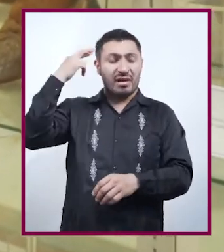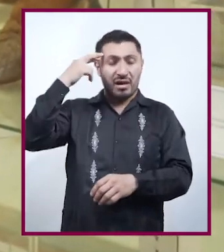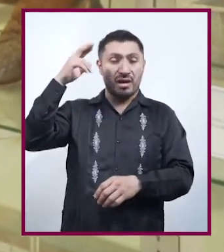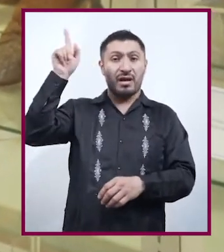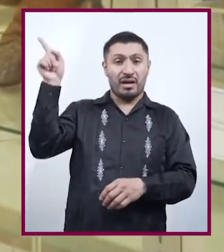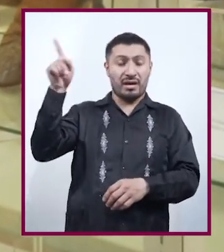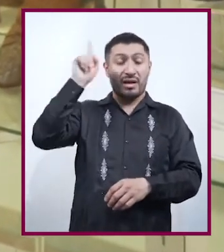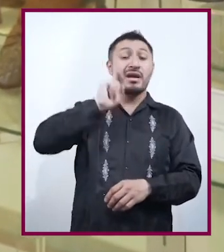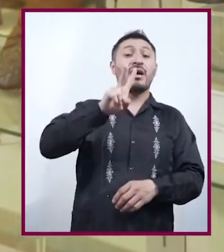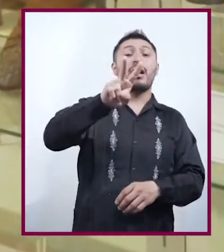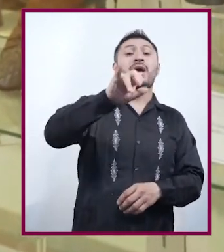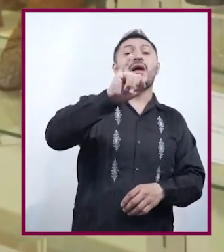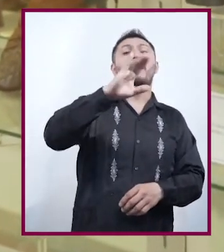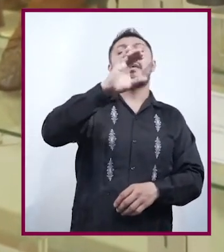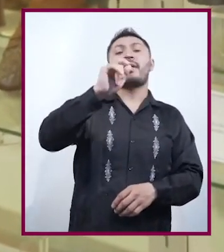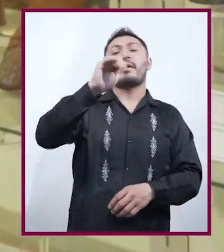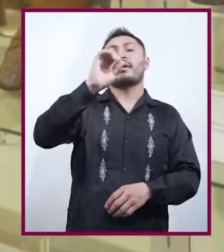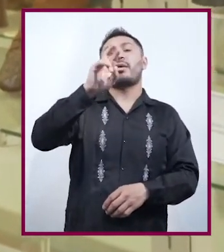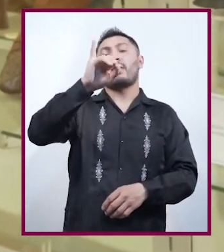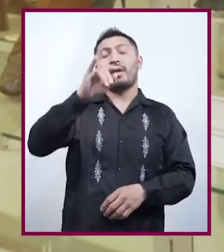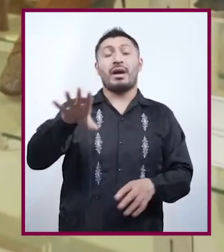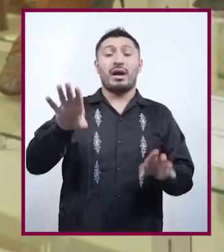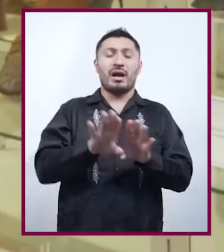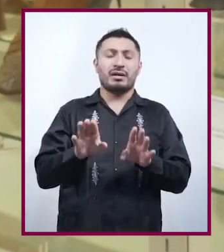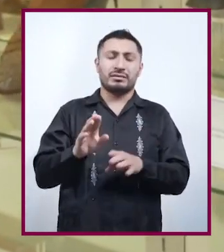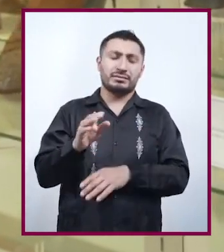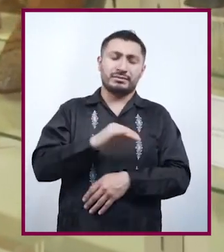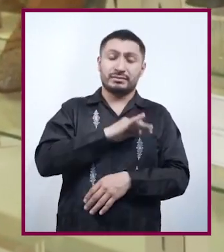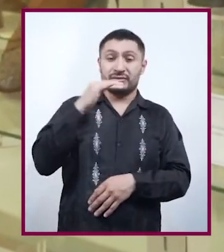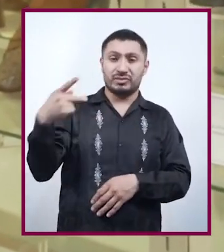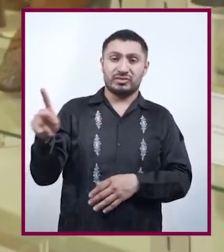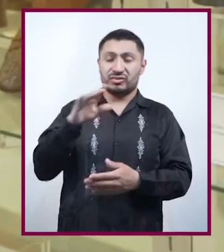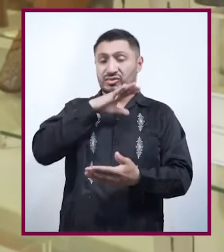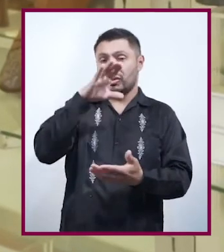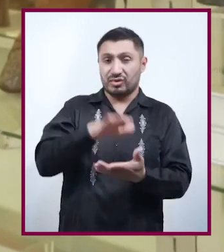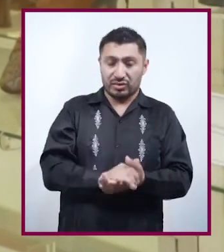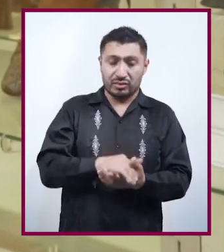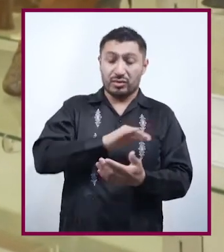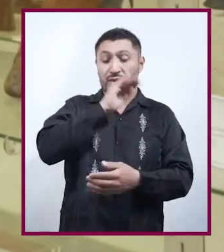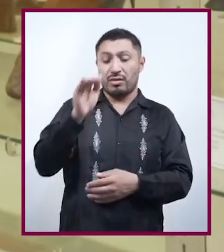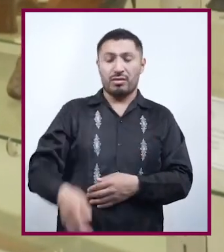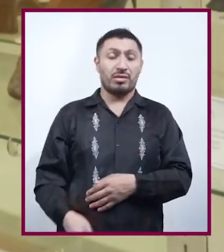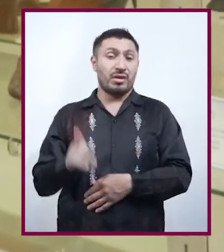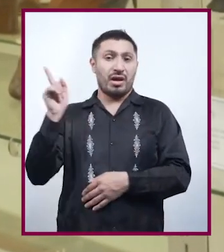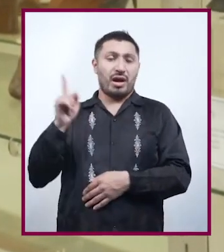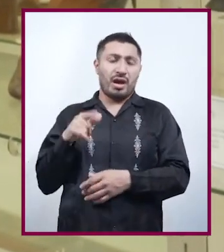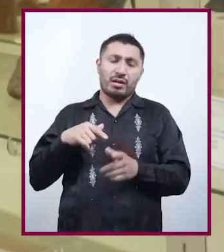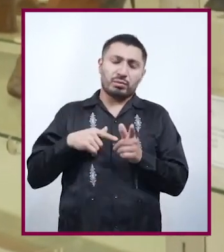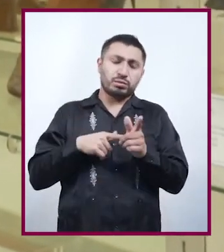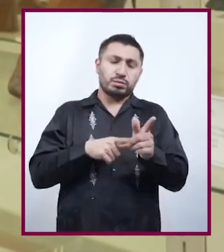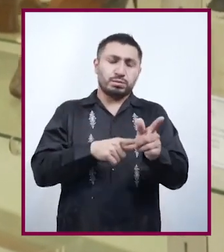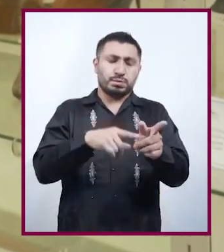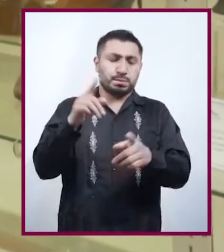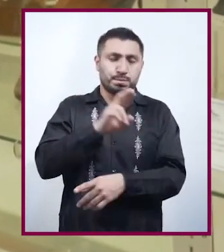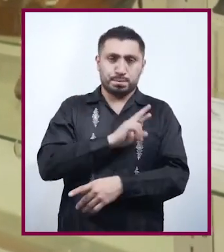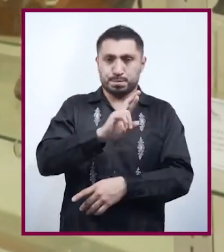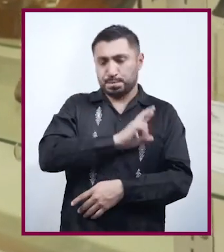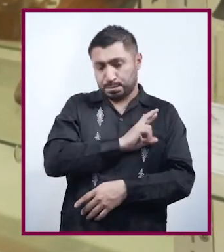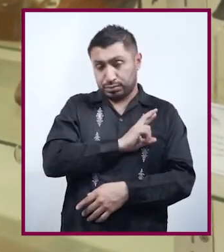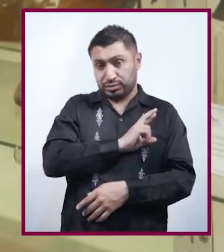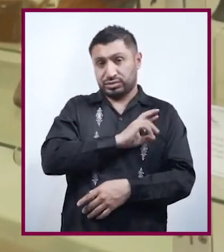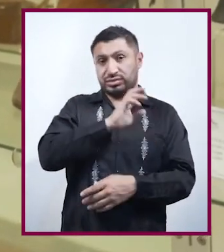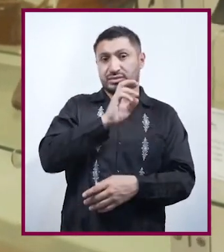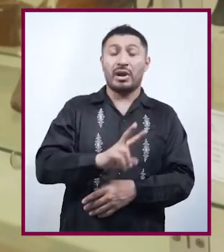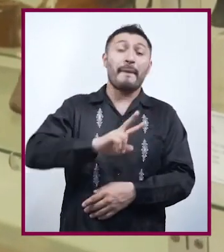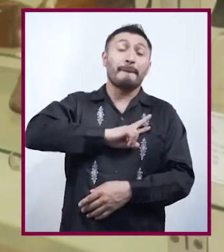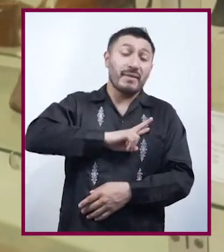porque la reina Victoria de Inglaterra guardó luto permanente a la muerte de su esposo Alberto. Entonces